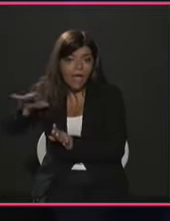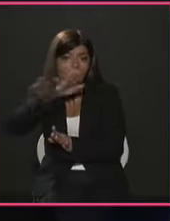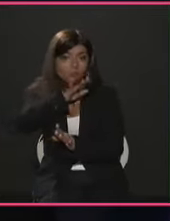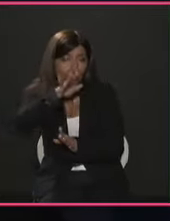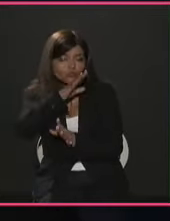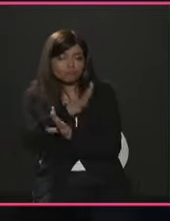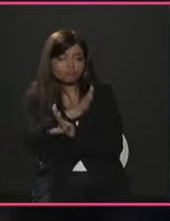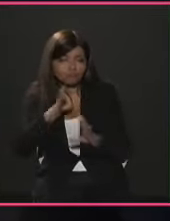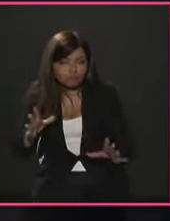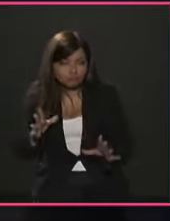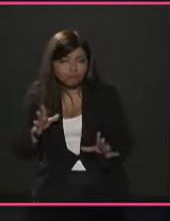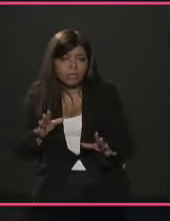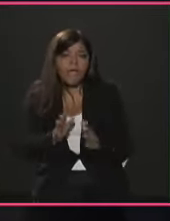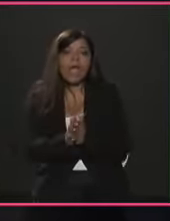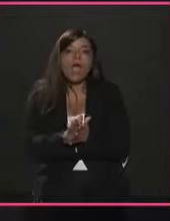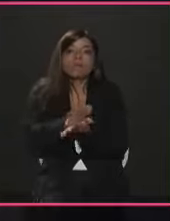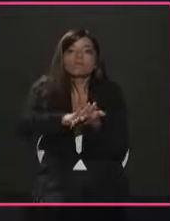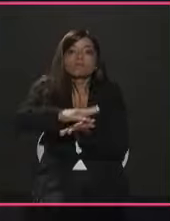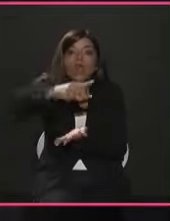parte de la